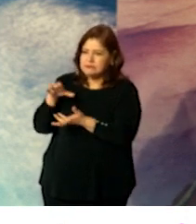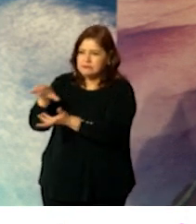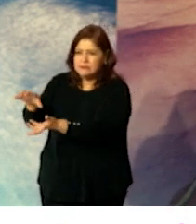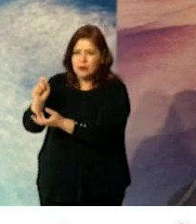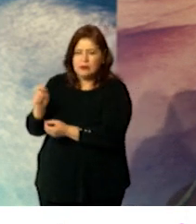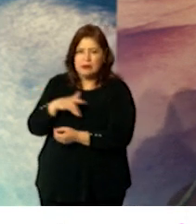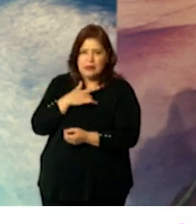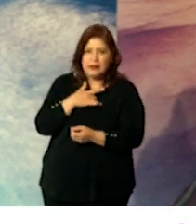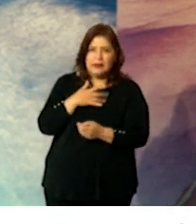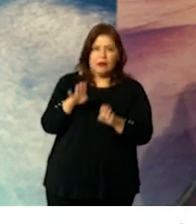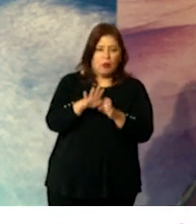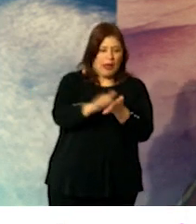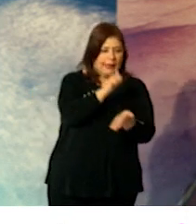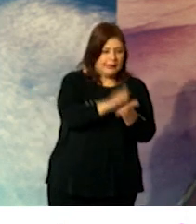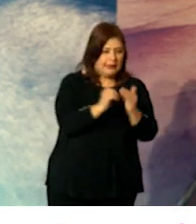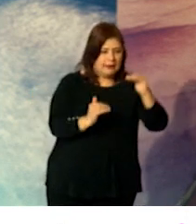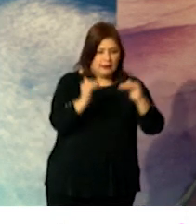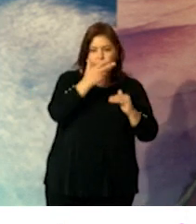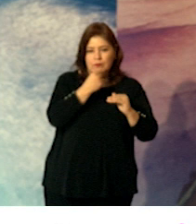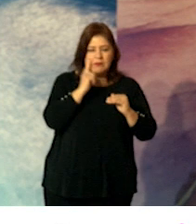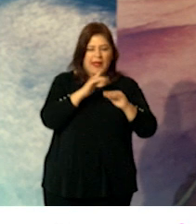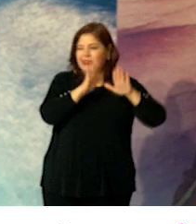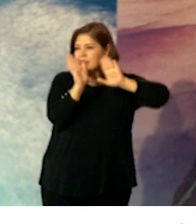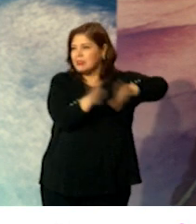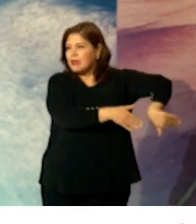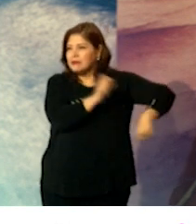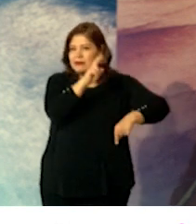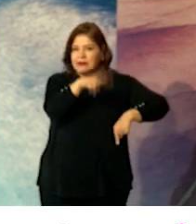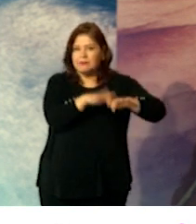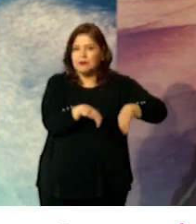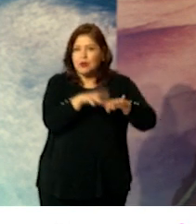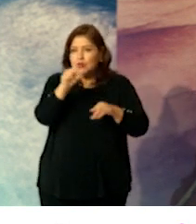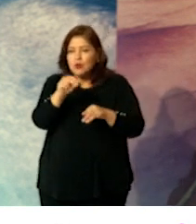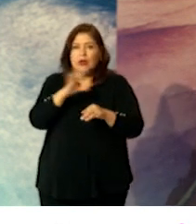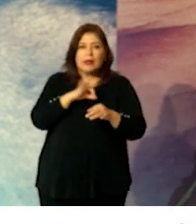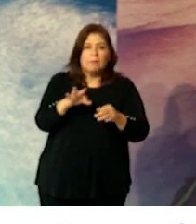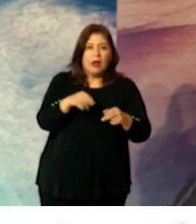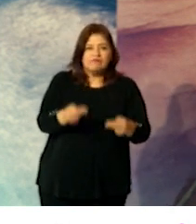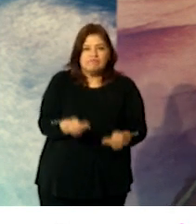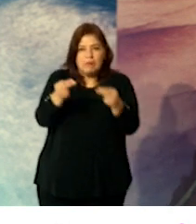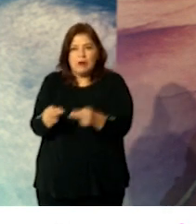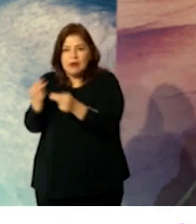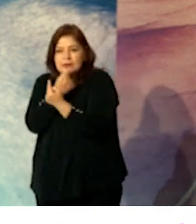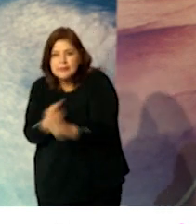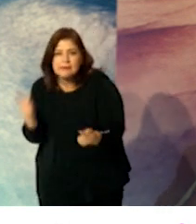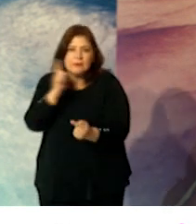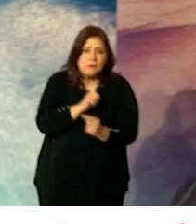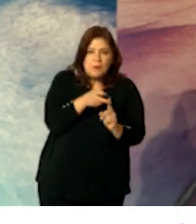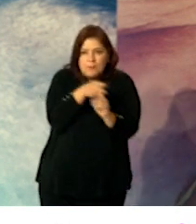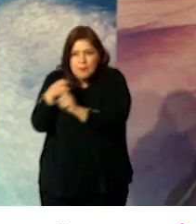La agenda de género se fue para abajo porque eso no es importante. Tráfico de niños y de